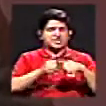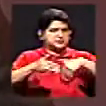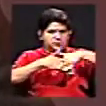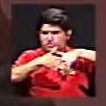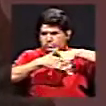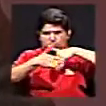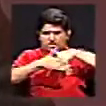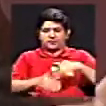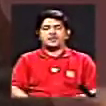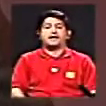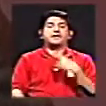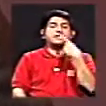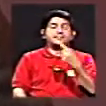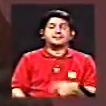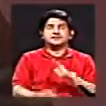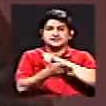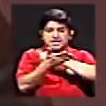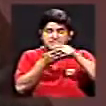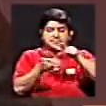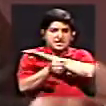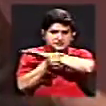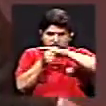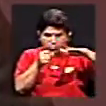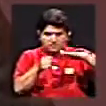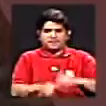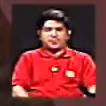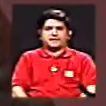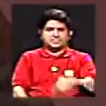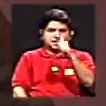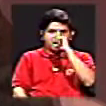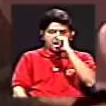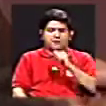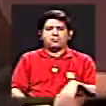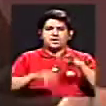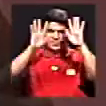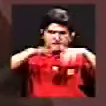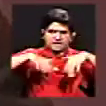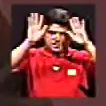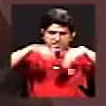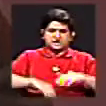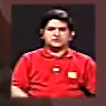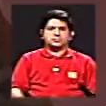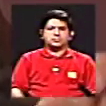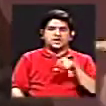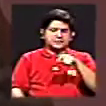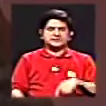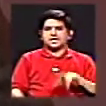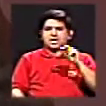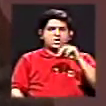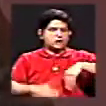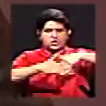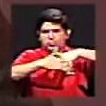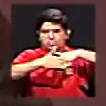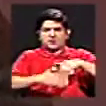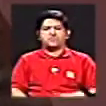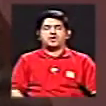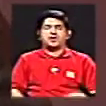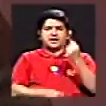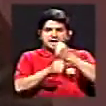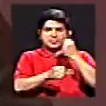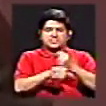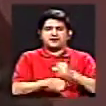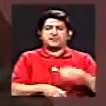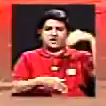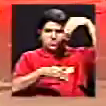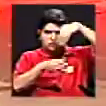Y dice aún más, la limpieza debe ser total para que las aguas pluviales corran sin obstrucción. Las labores involucradas en la ejecución